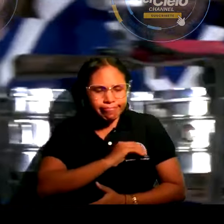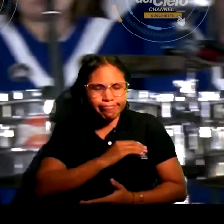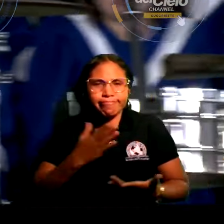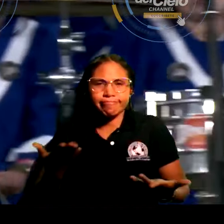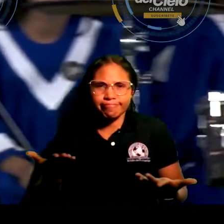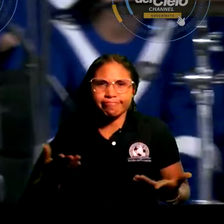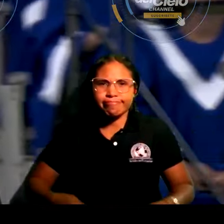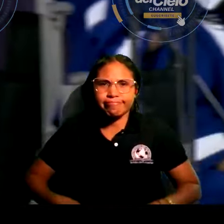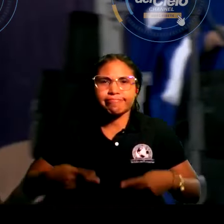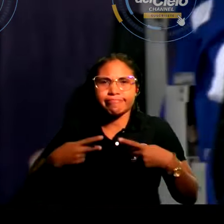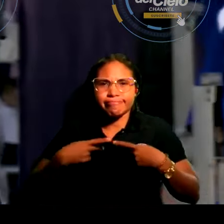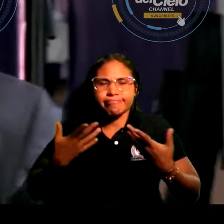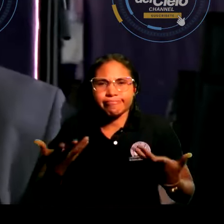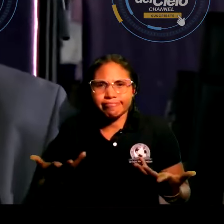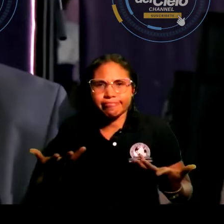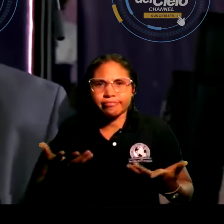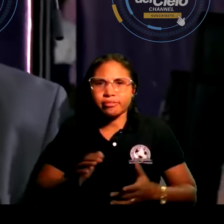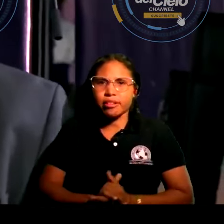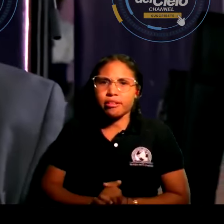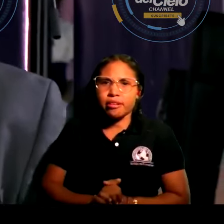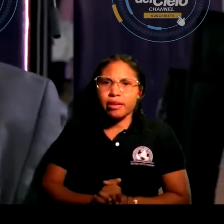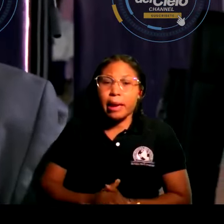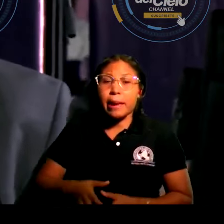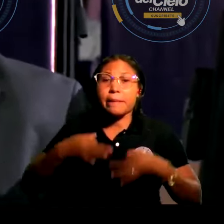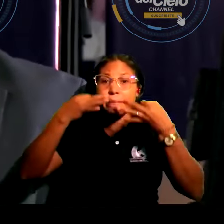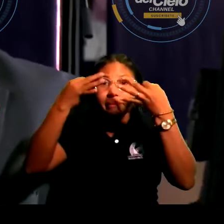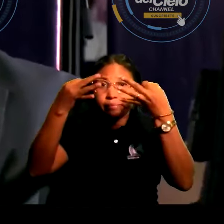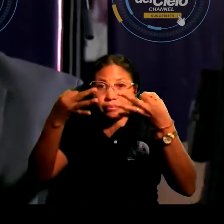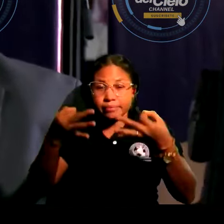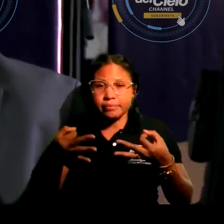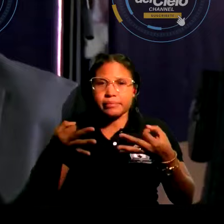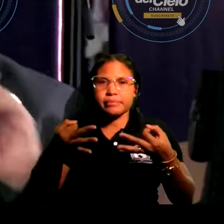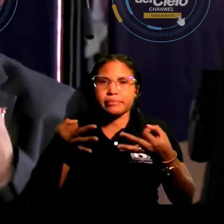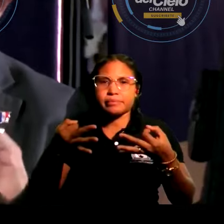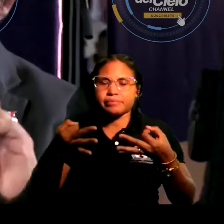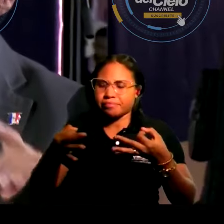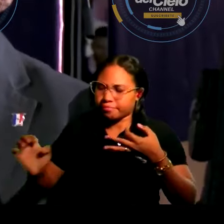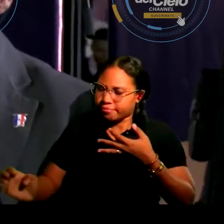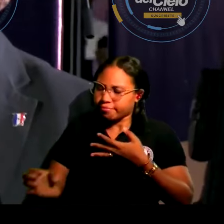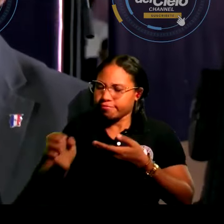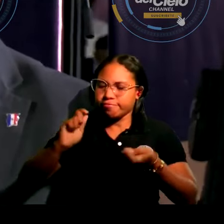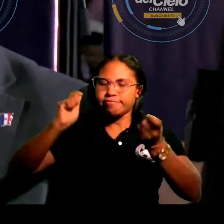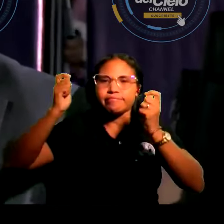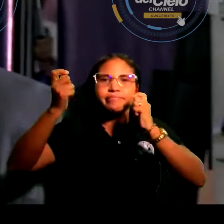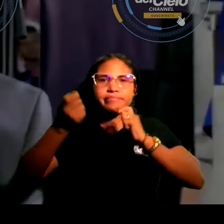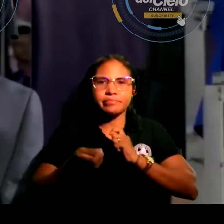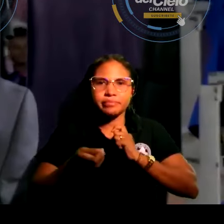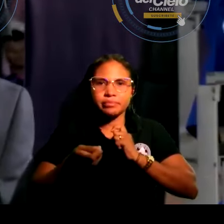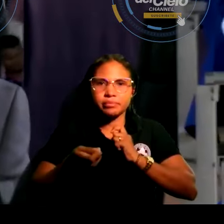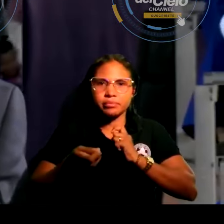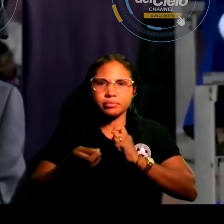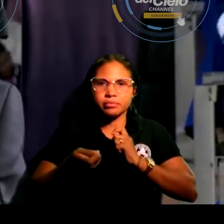verdadero evangelio restaura. ¿Sabe? Los demás evangelios